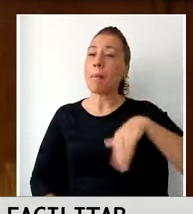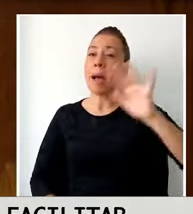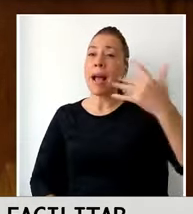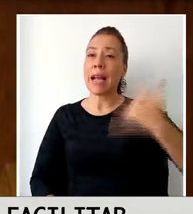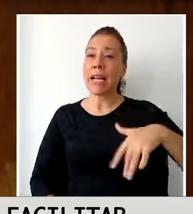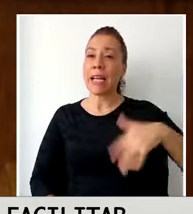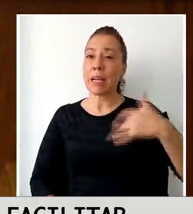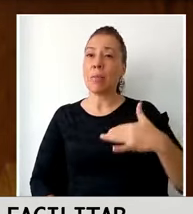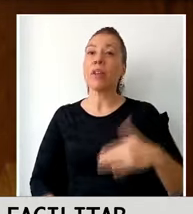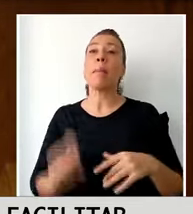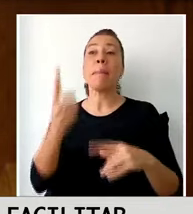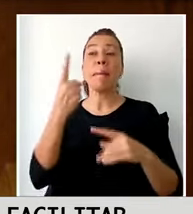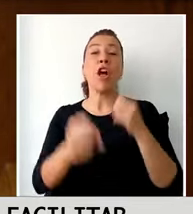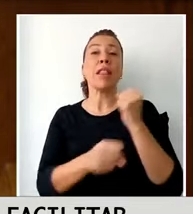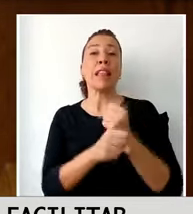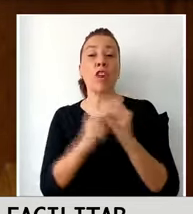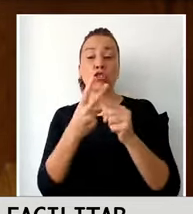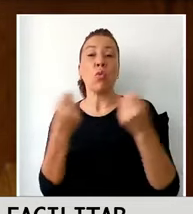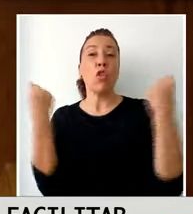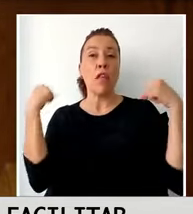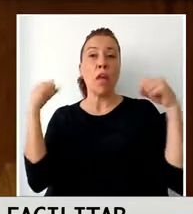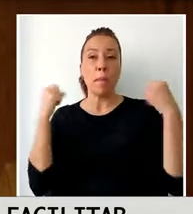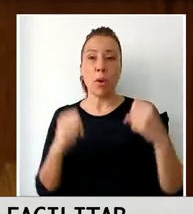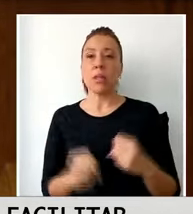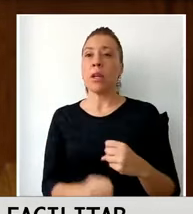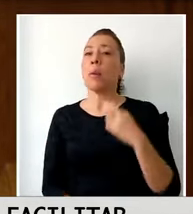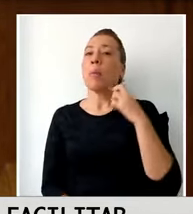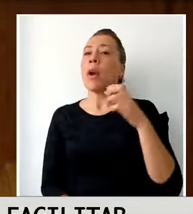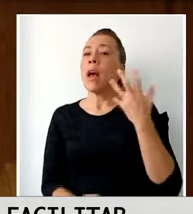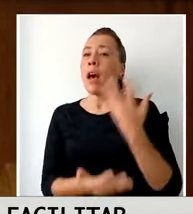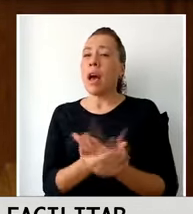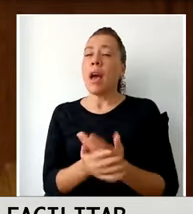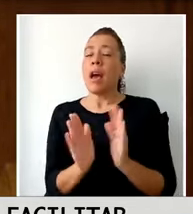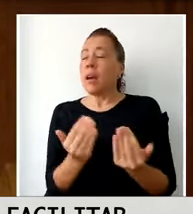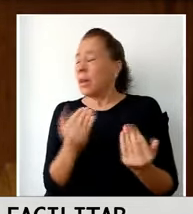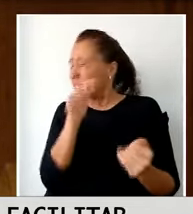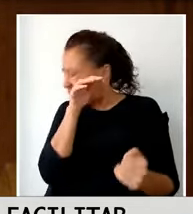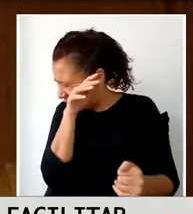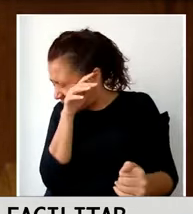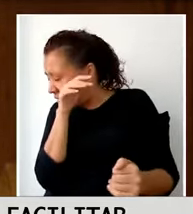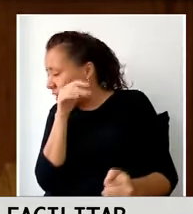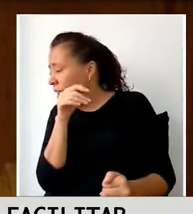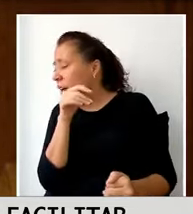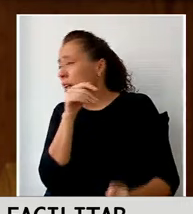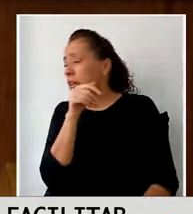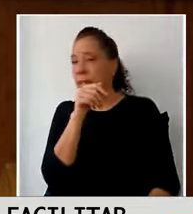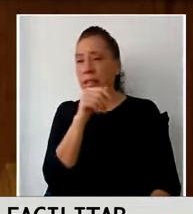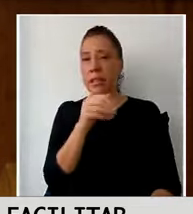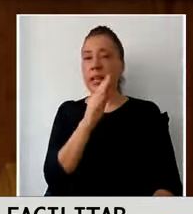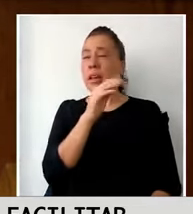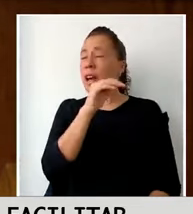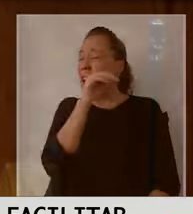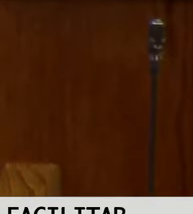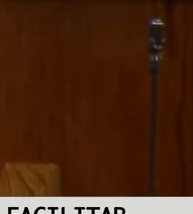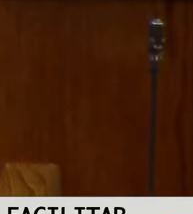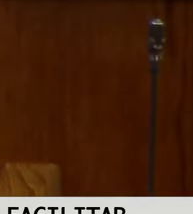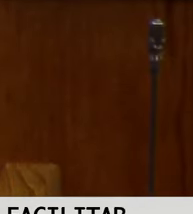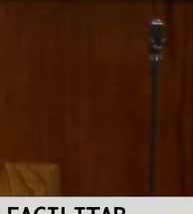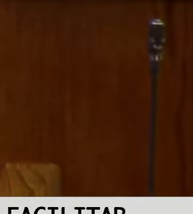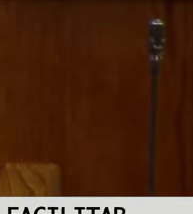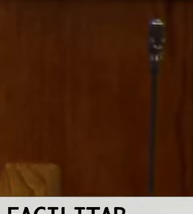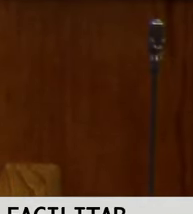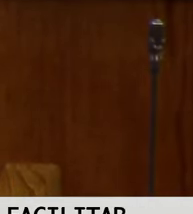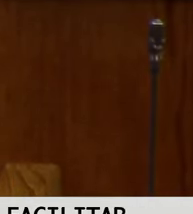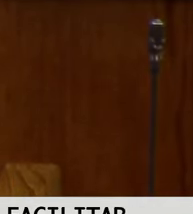trabajo Pues en él recae las esperanzas de poder mejorar la calidad de vida de las personas y el herramienta más